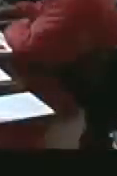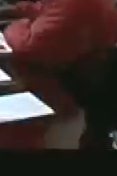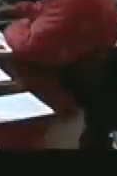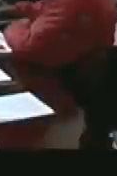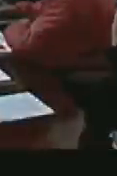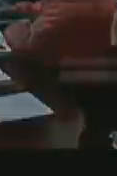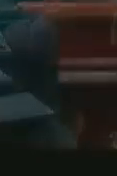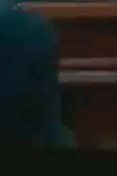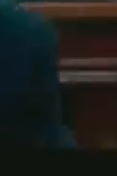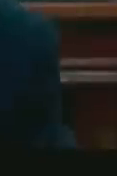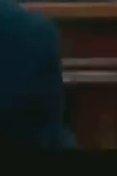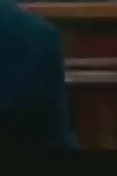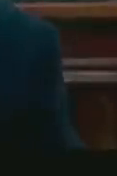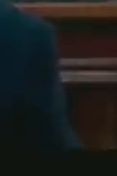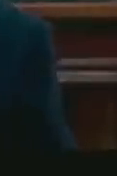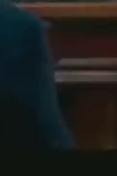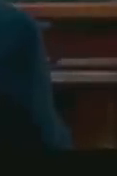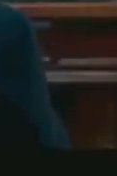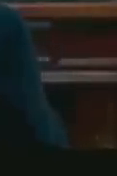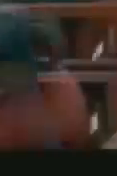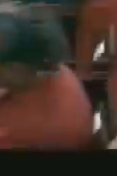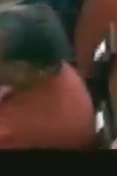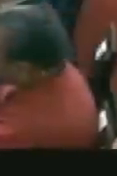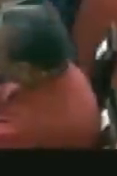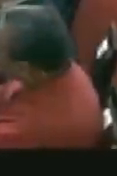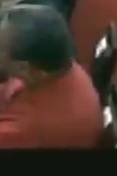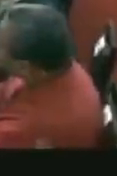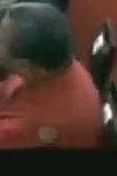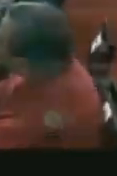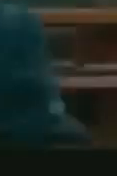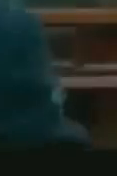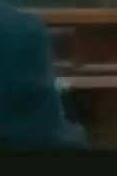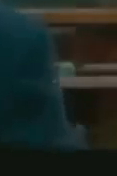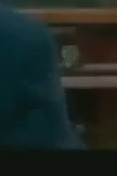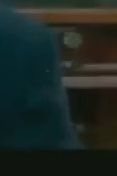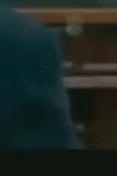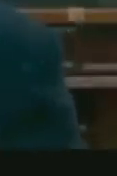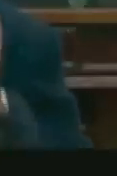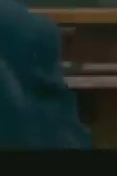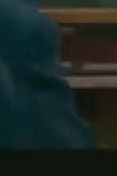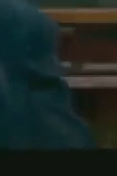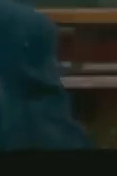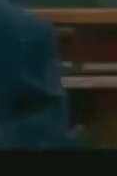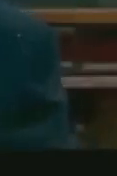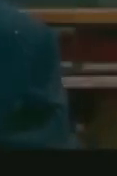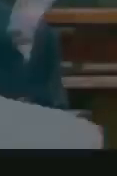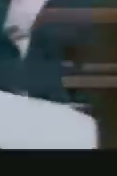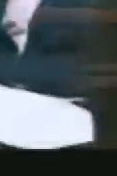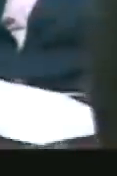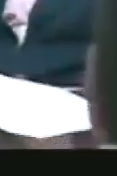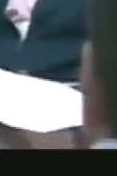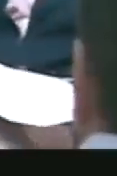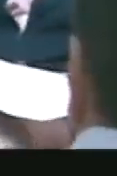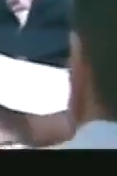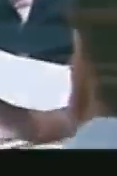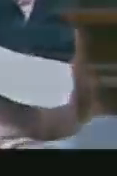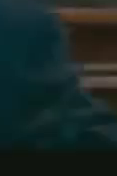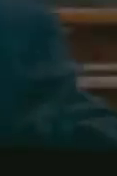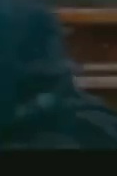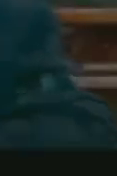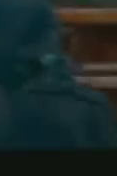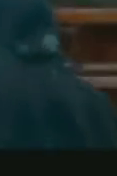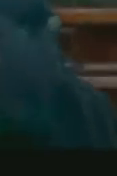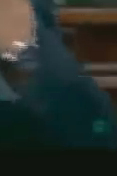Independencia o nada. Comuna o nada. Sigamos abonando el diálogo. La democracia con